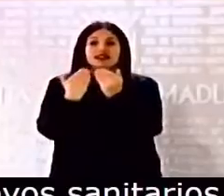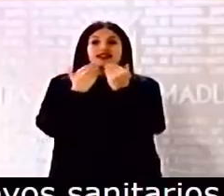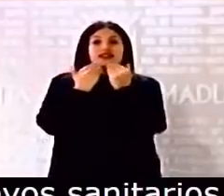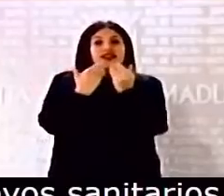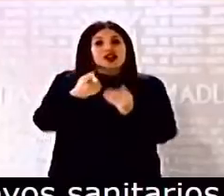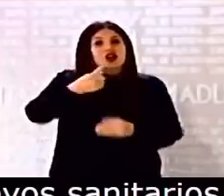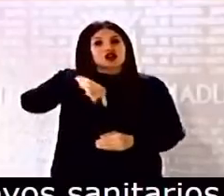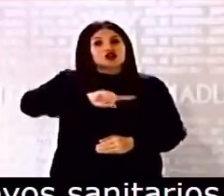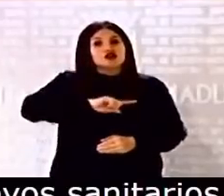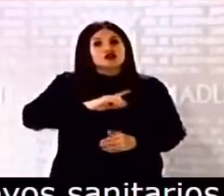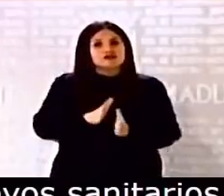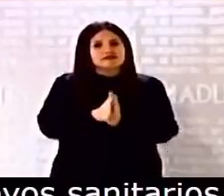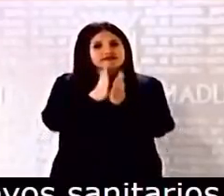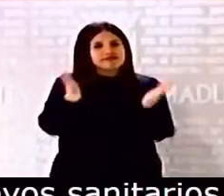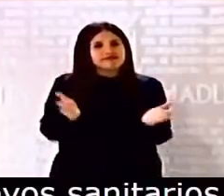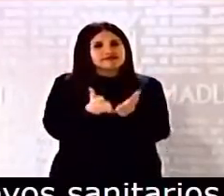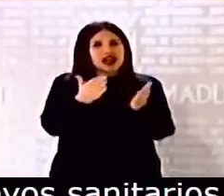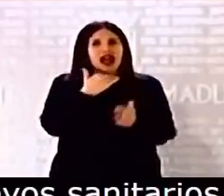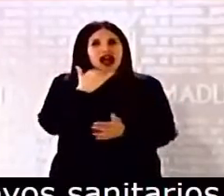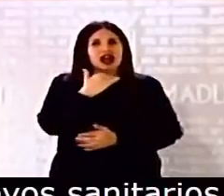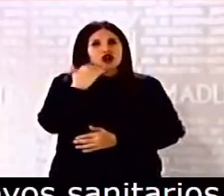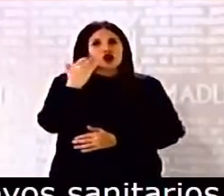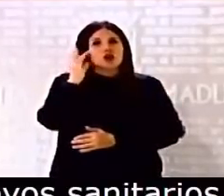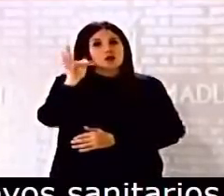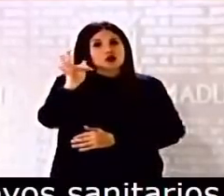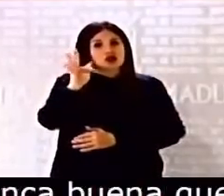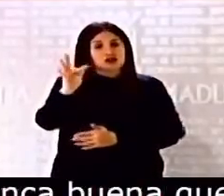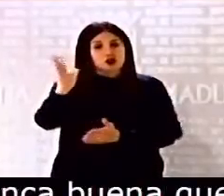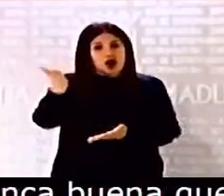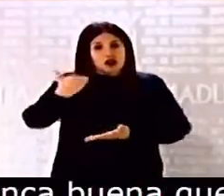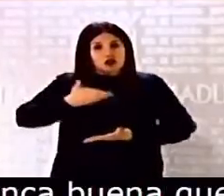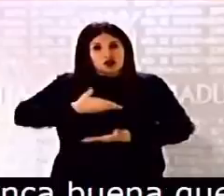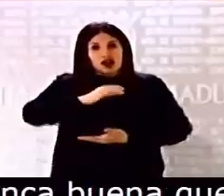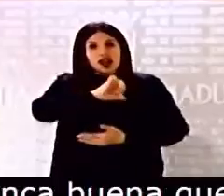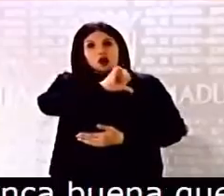buenísima que también nos ha facilitado la Unión Europea.